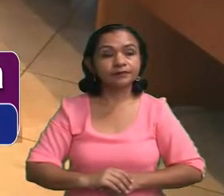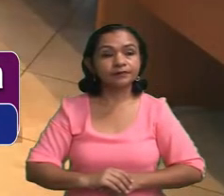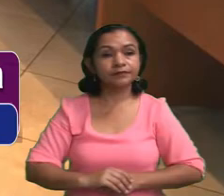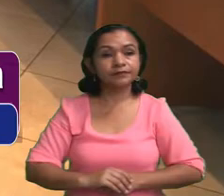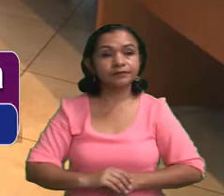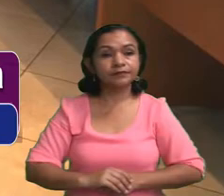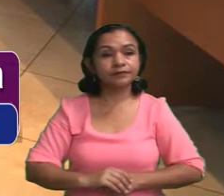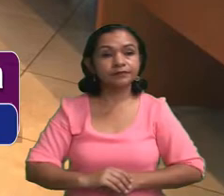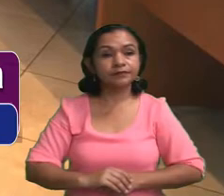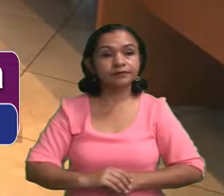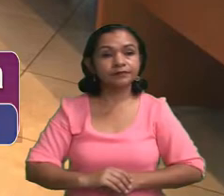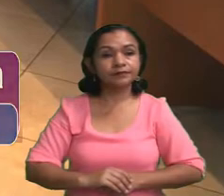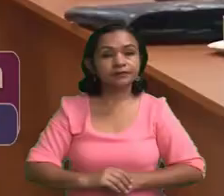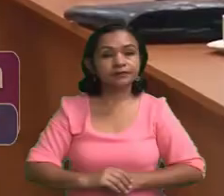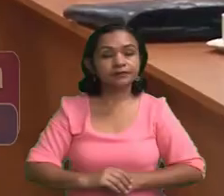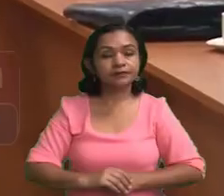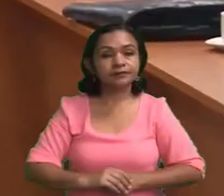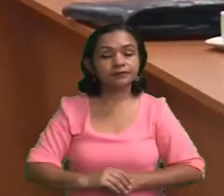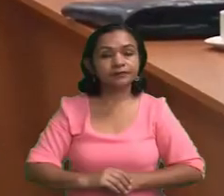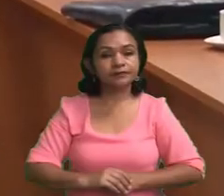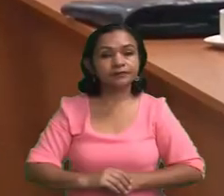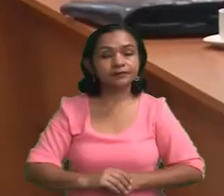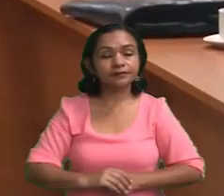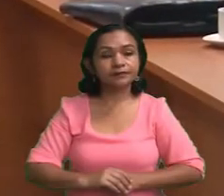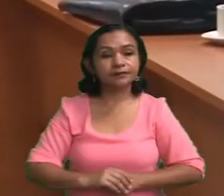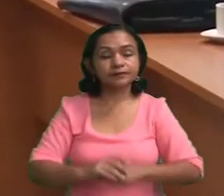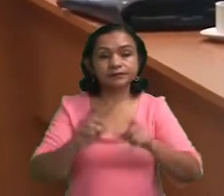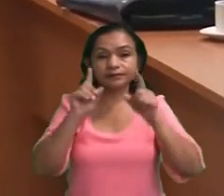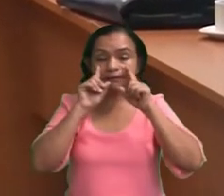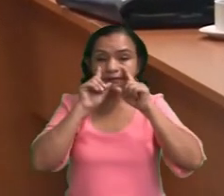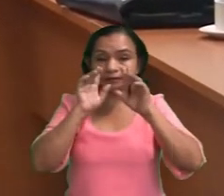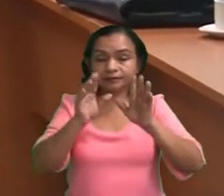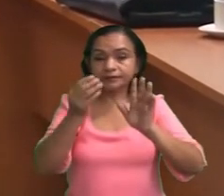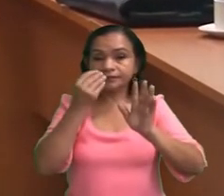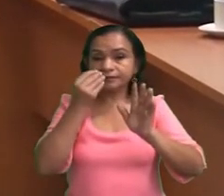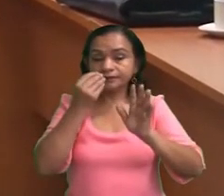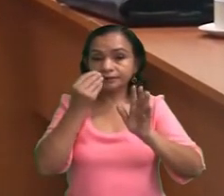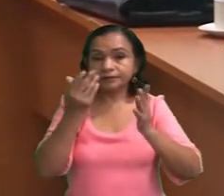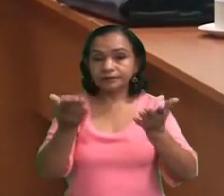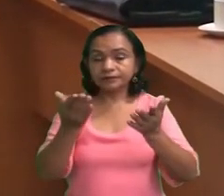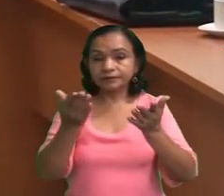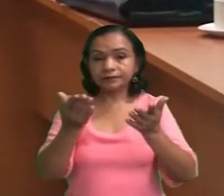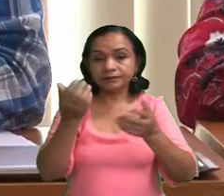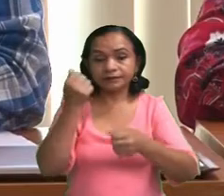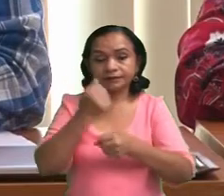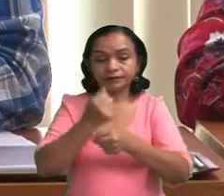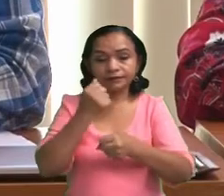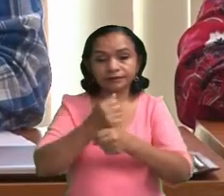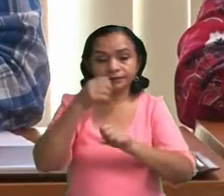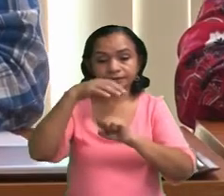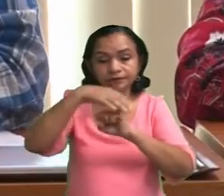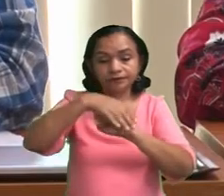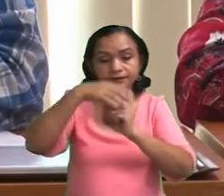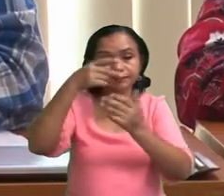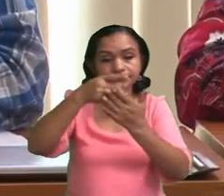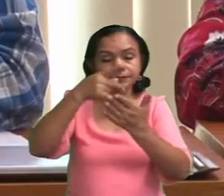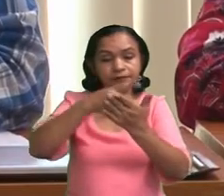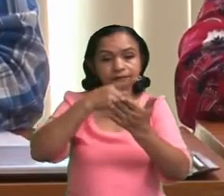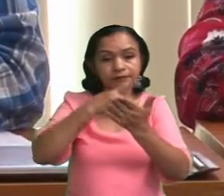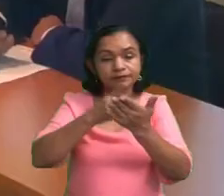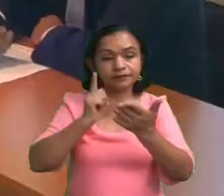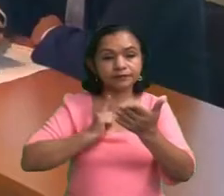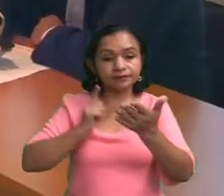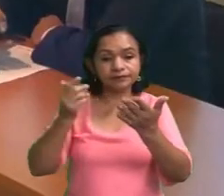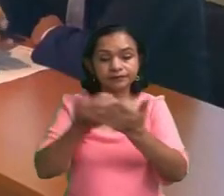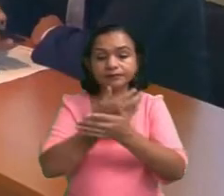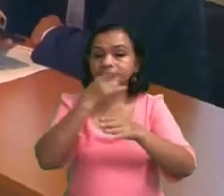La iniciativa de digesto en materia de soberanía y seguridad alimentaria y nutricional, elaborada por la Comisión de Producción, contiene las